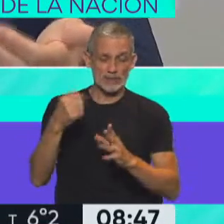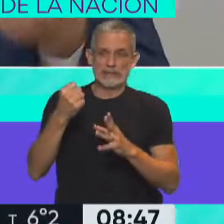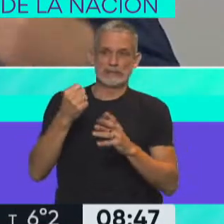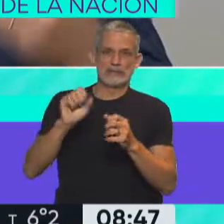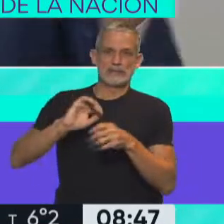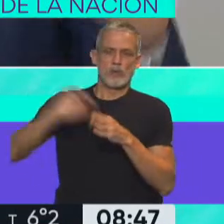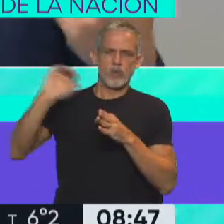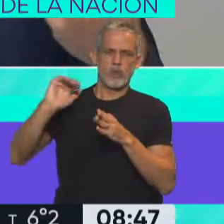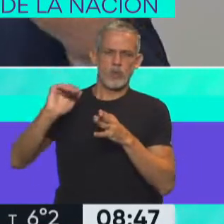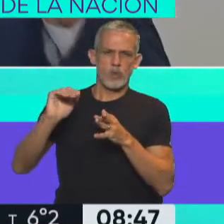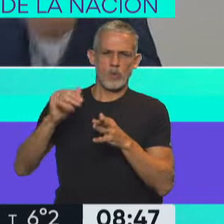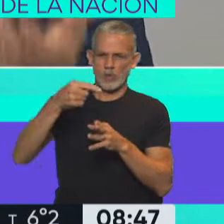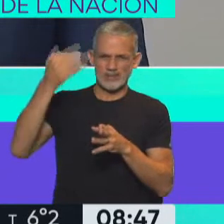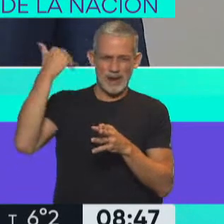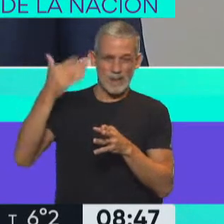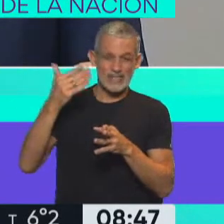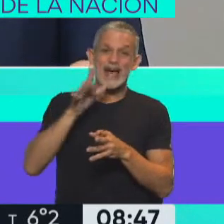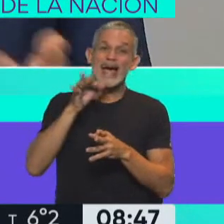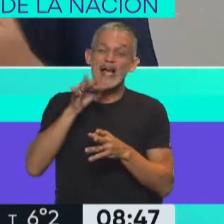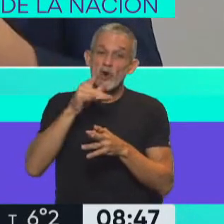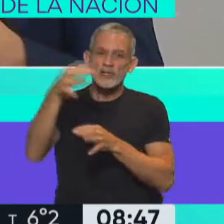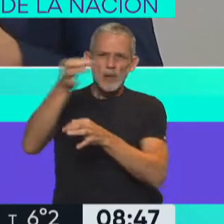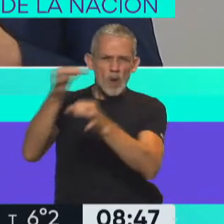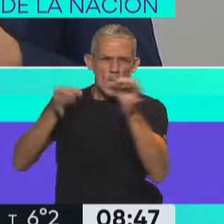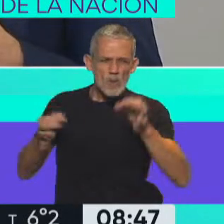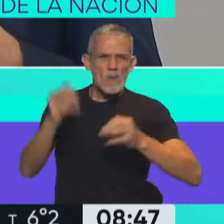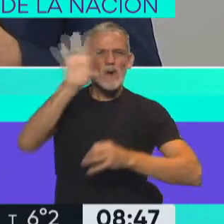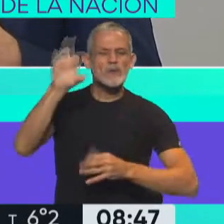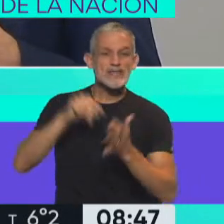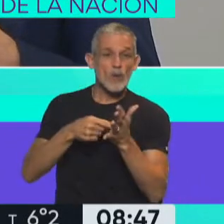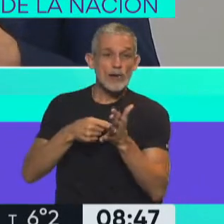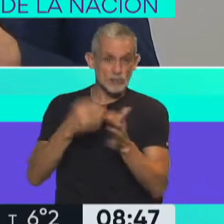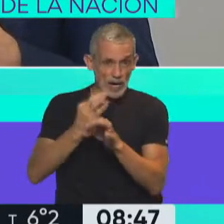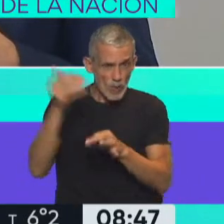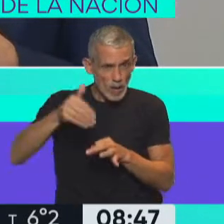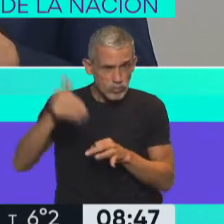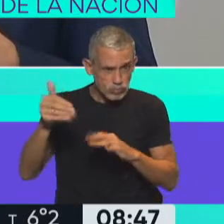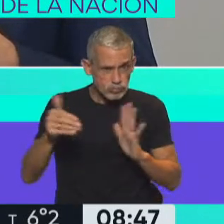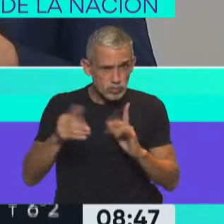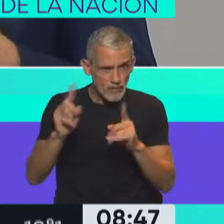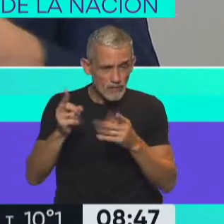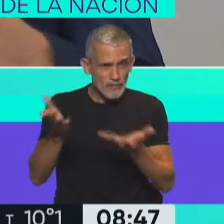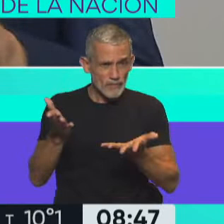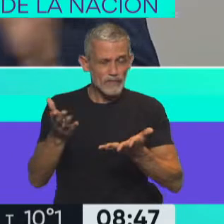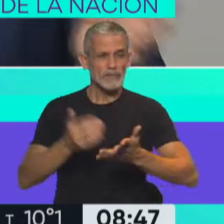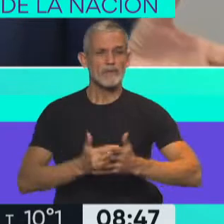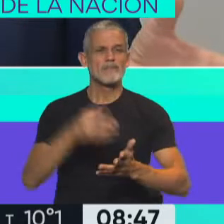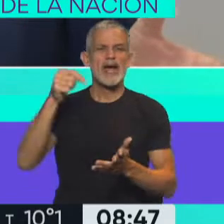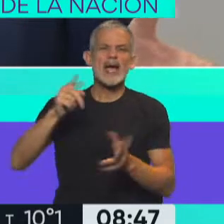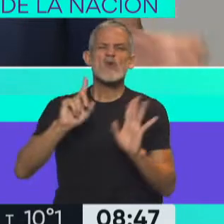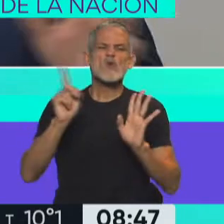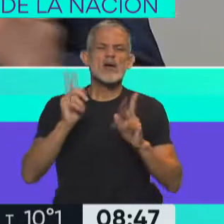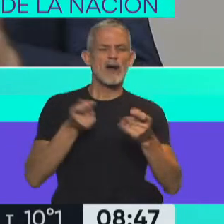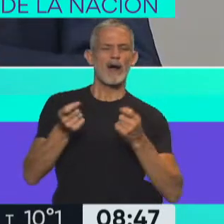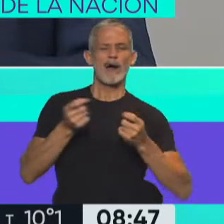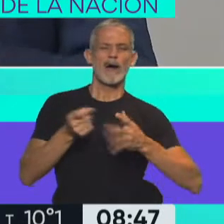segunda ola, inclusive la semana pasada, 14 distritos de la provincia de Buenos Aires podían sostener la presencialidad. Aquí no hay que